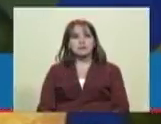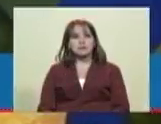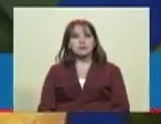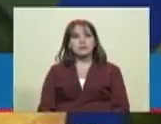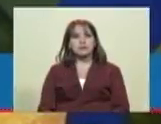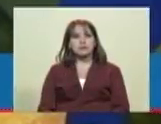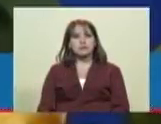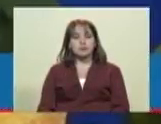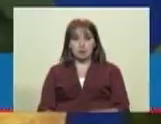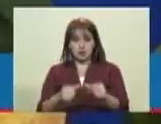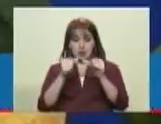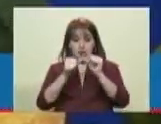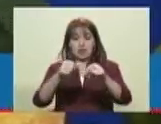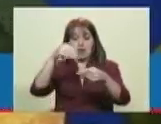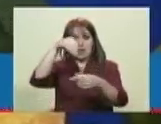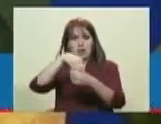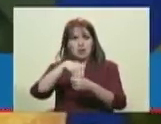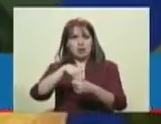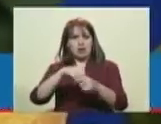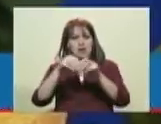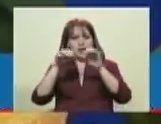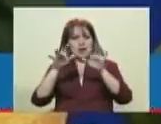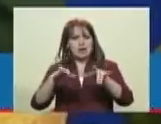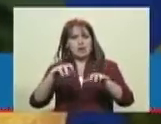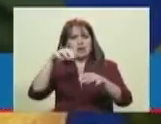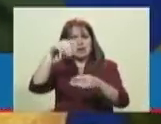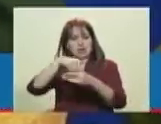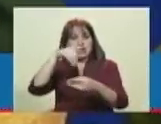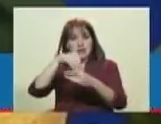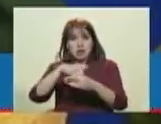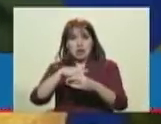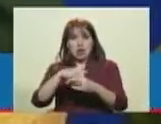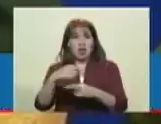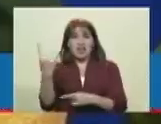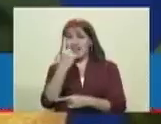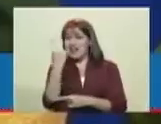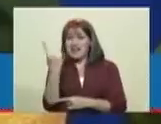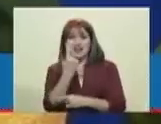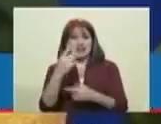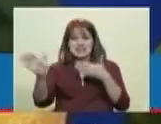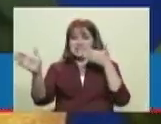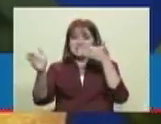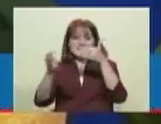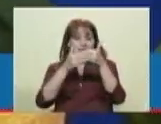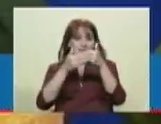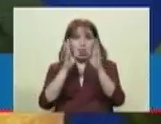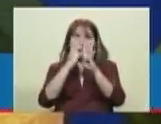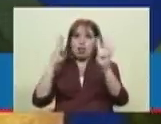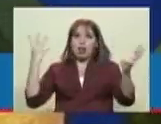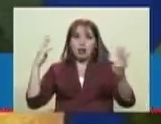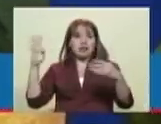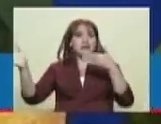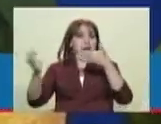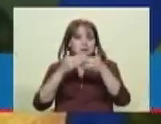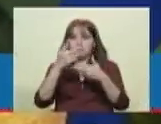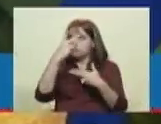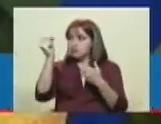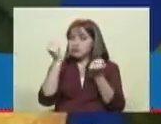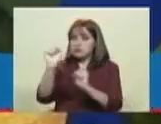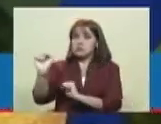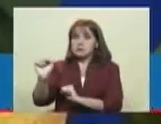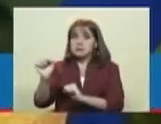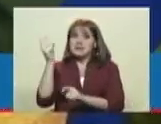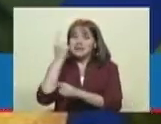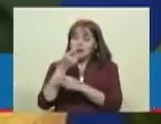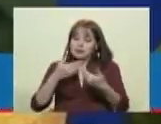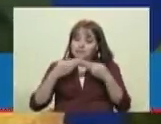quedarnos en los centros de votación, no permitir que cierre un un solo centro de votación mientras haya